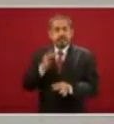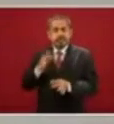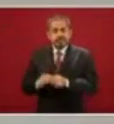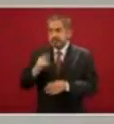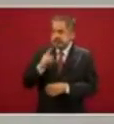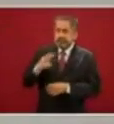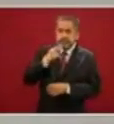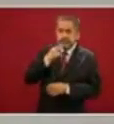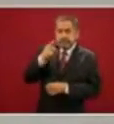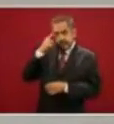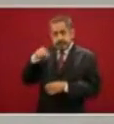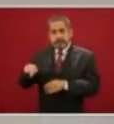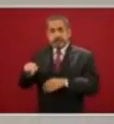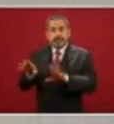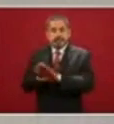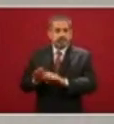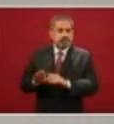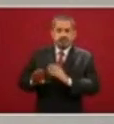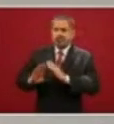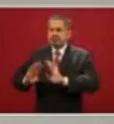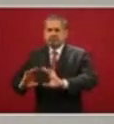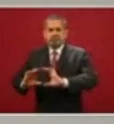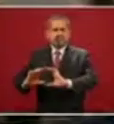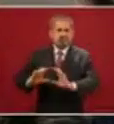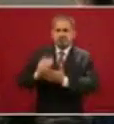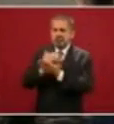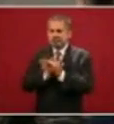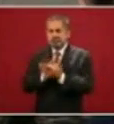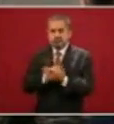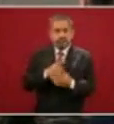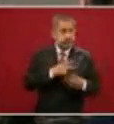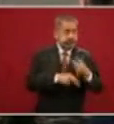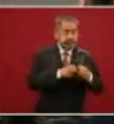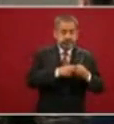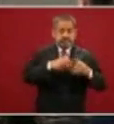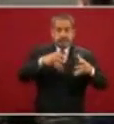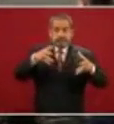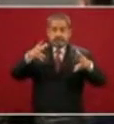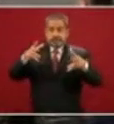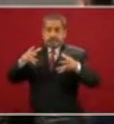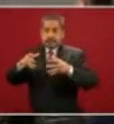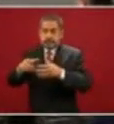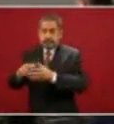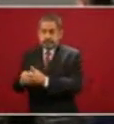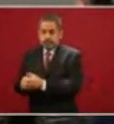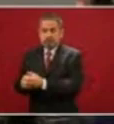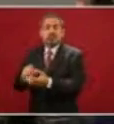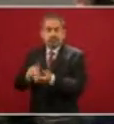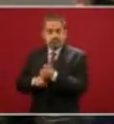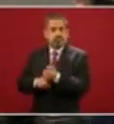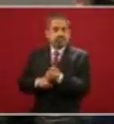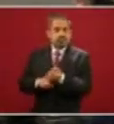mecanismo principal de contención de la epidemia. Cuanto más crezca el número acumulado de personas que se